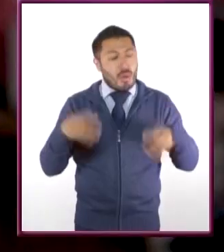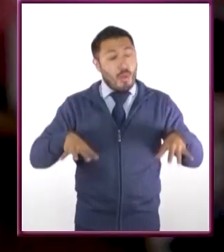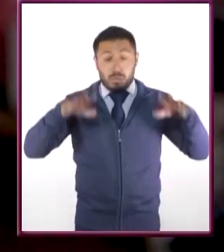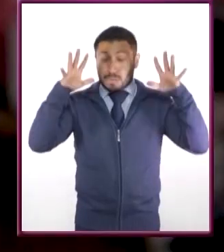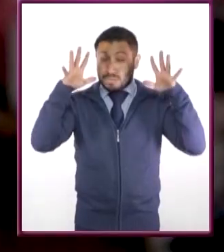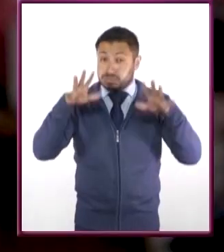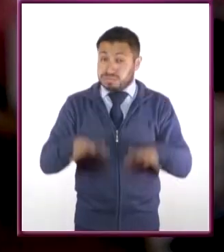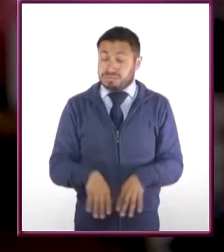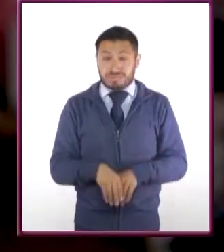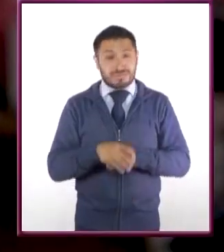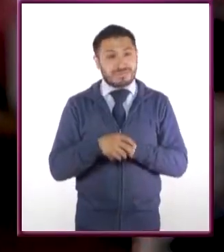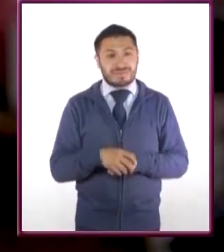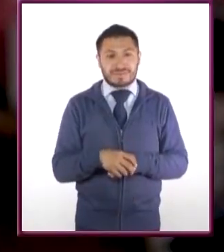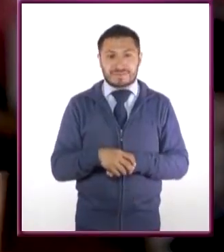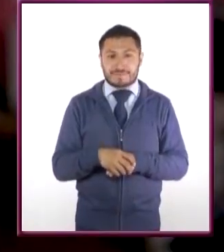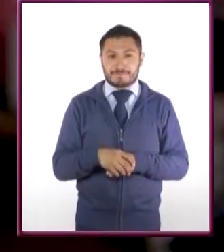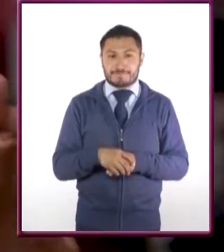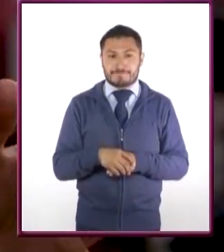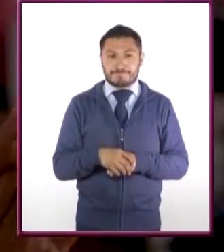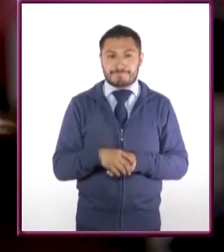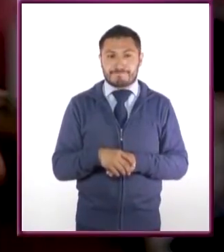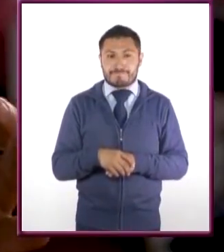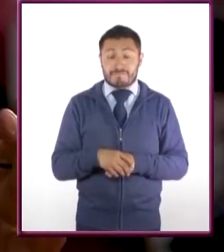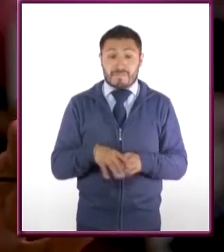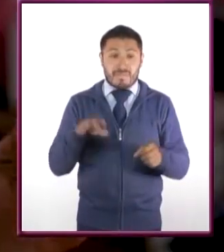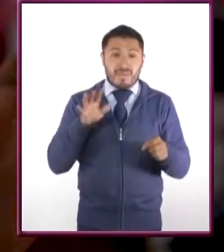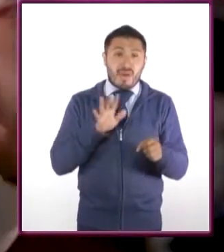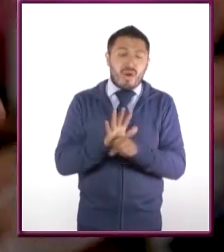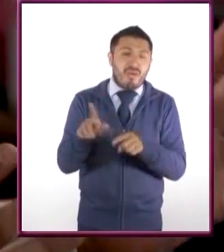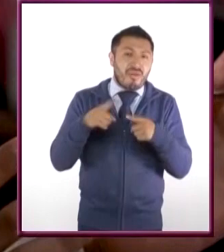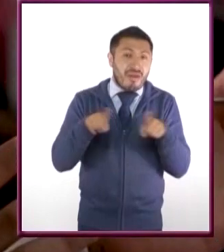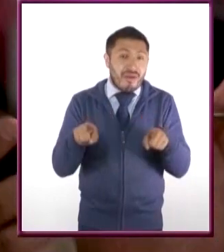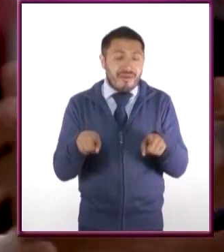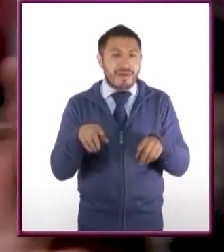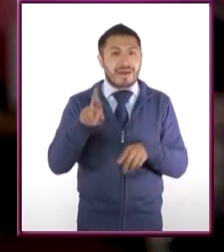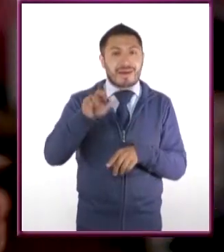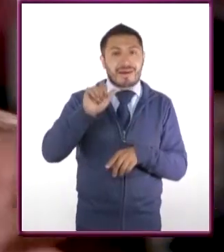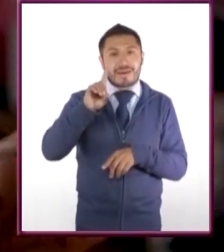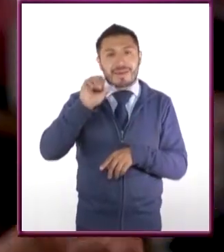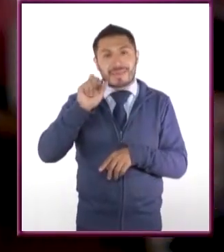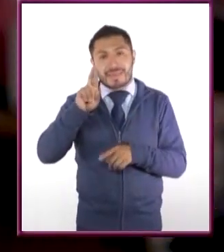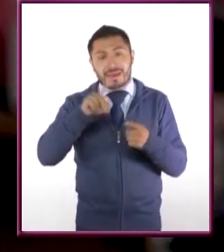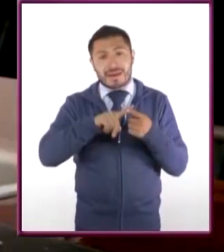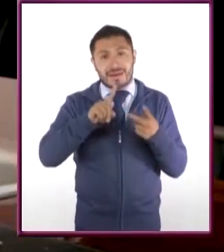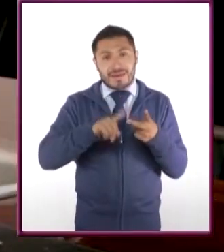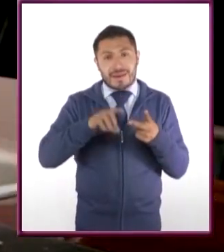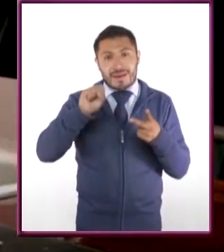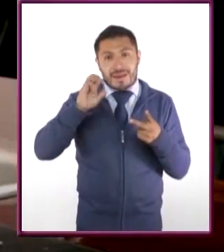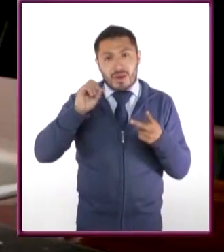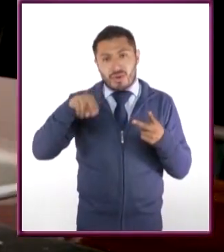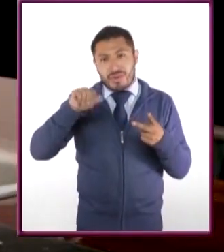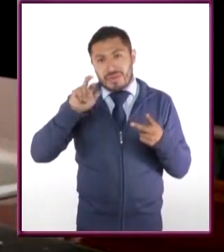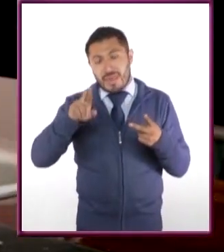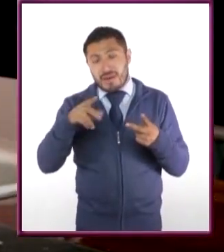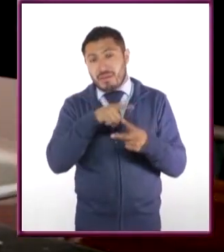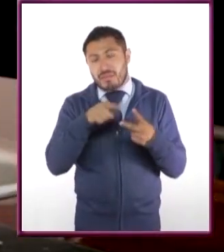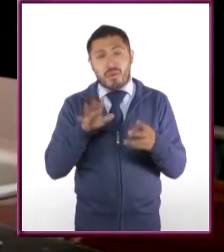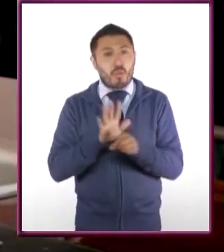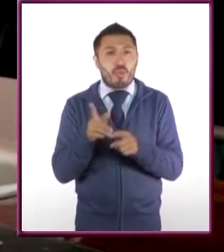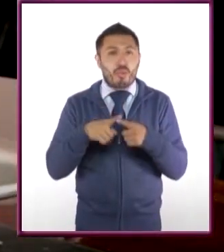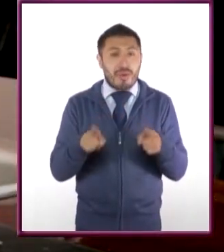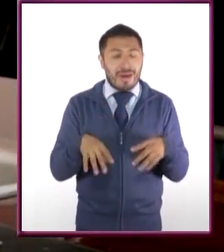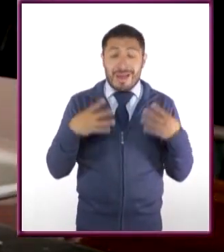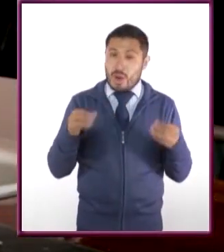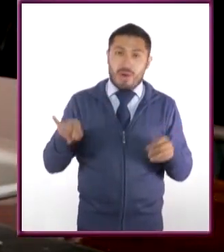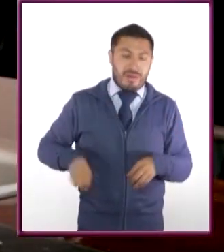impresionante. Exactamente. ¿Y qué me podrías hablar de la diferencia entre radar y sonar, hablando de esto? Sí, eso es muy